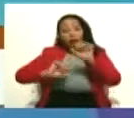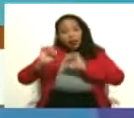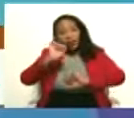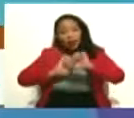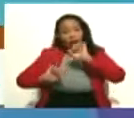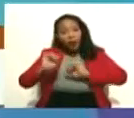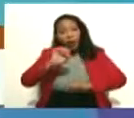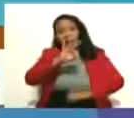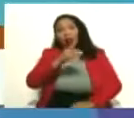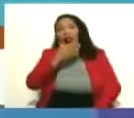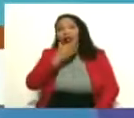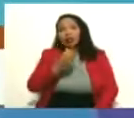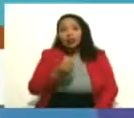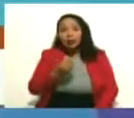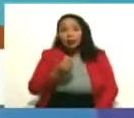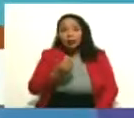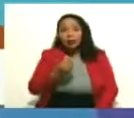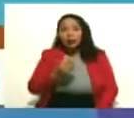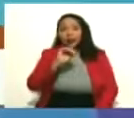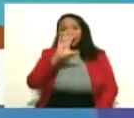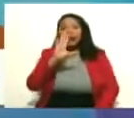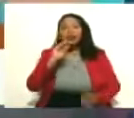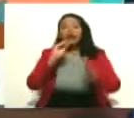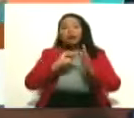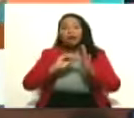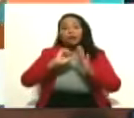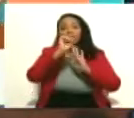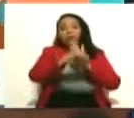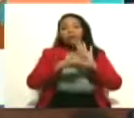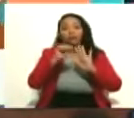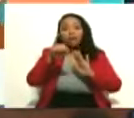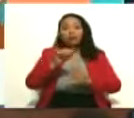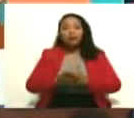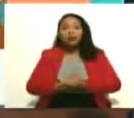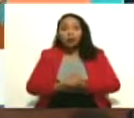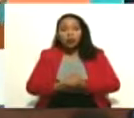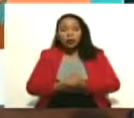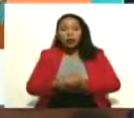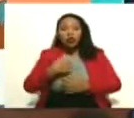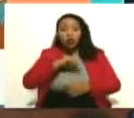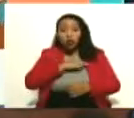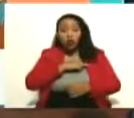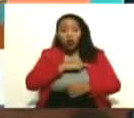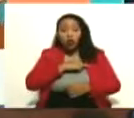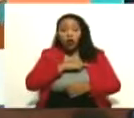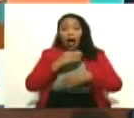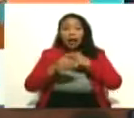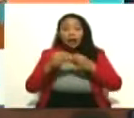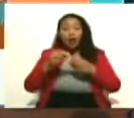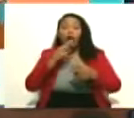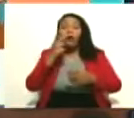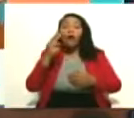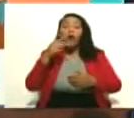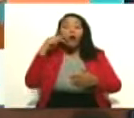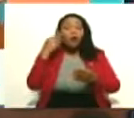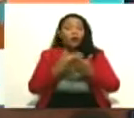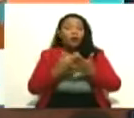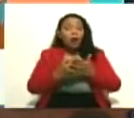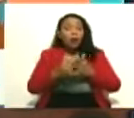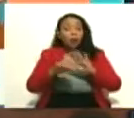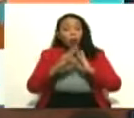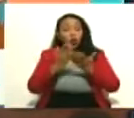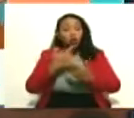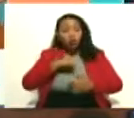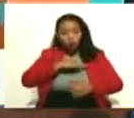el 3 de diciembre 5 veces sí, porque simplemente es reafirmarle al mundo que somos venezolanos,